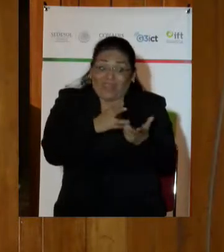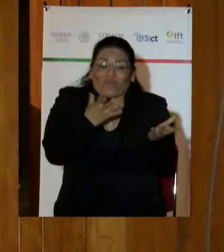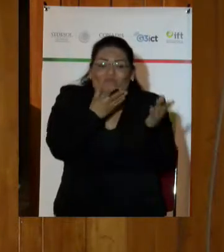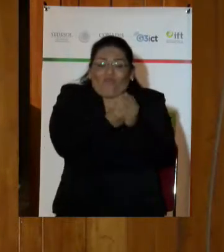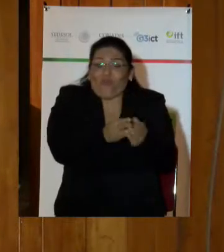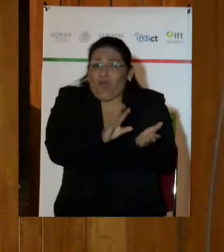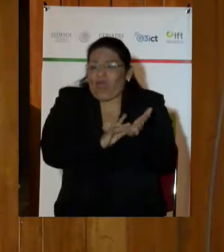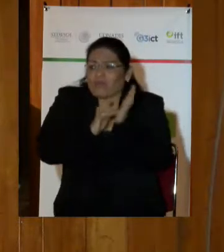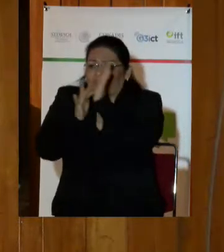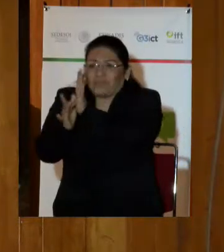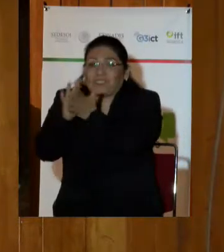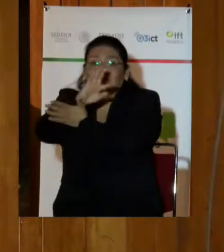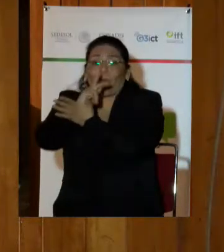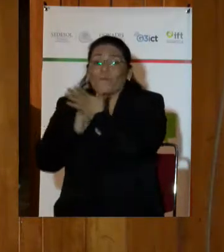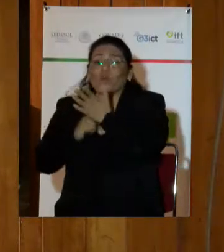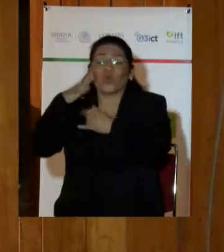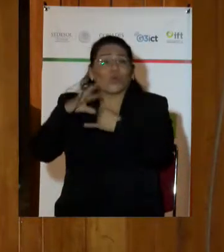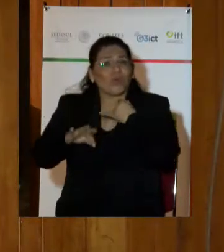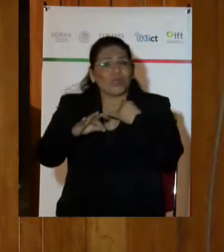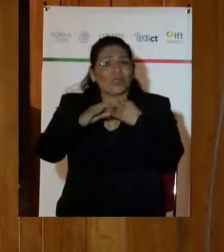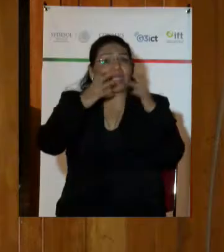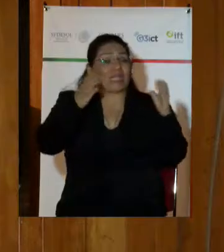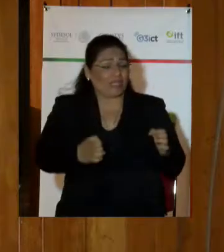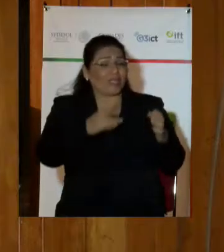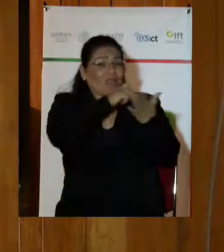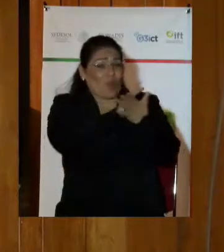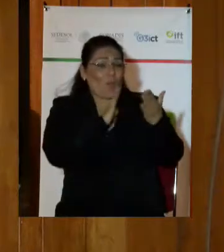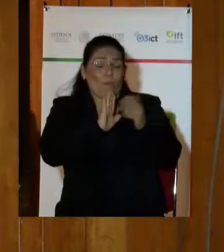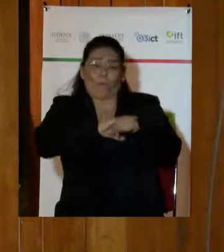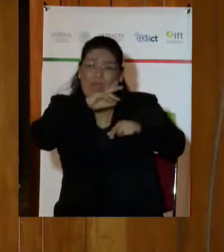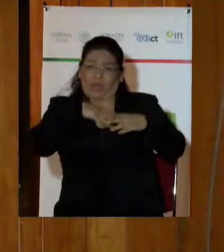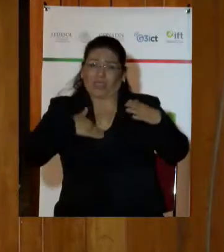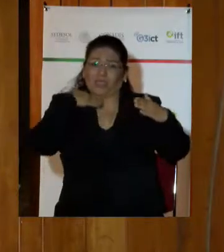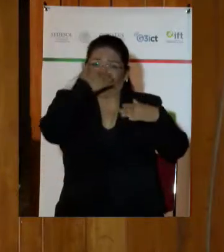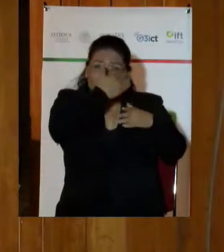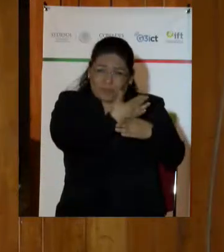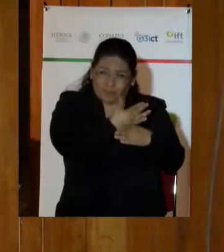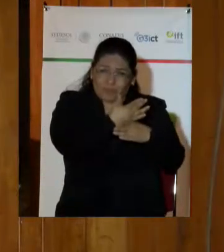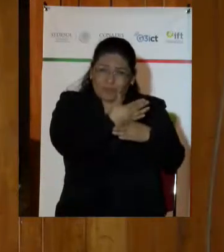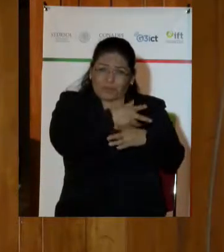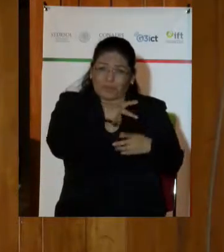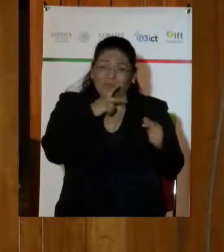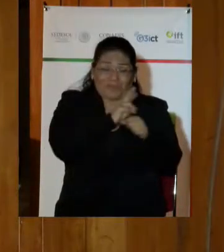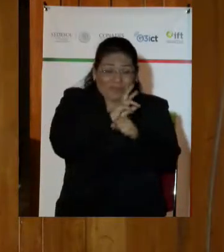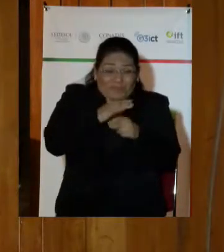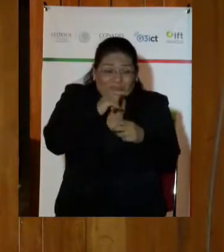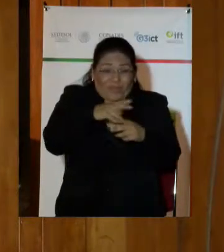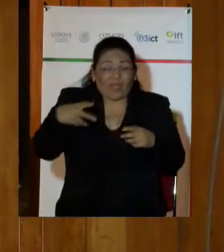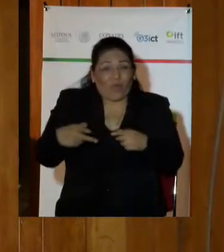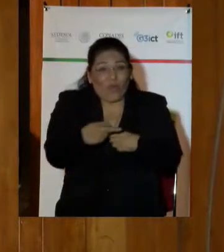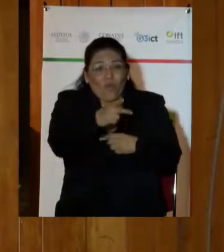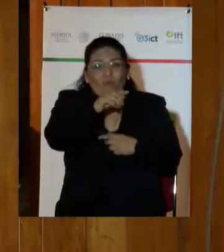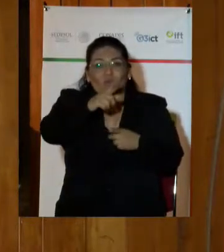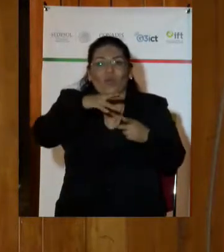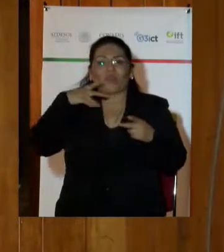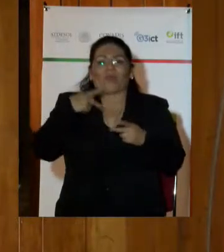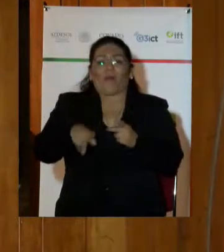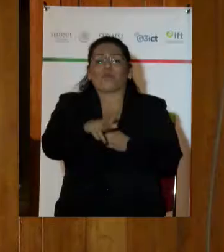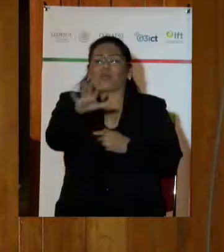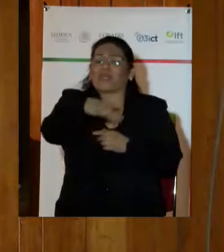que cualquier interesado puede participar, emite su opinión. Esas opiniones son analizadas de nueva cuenta por el área